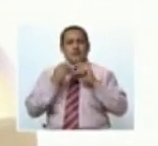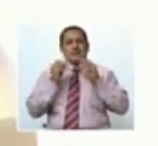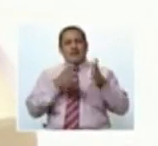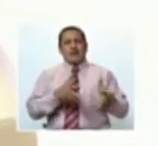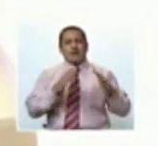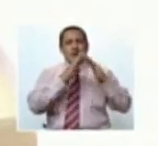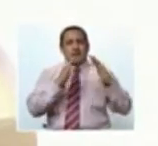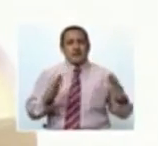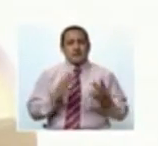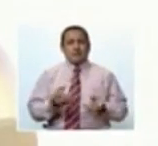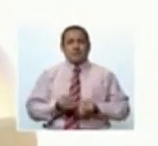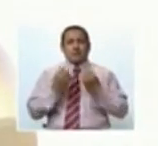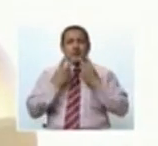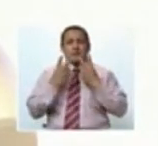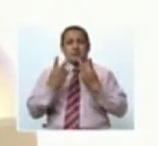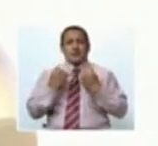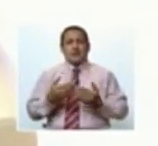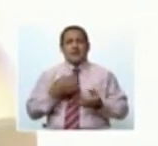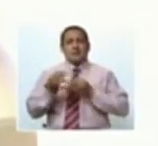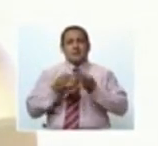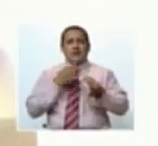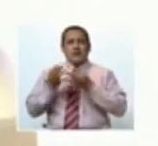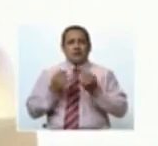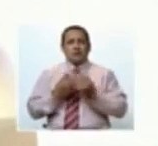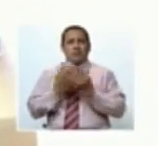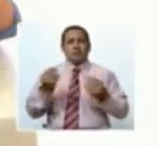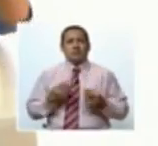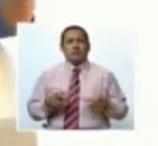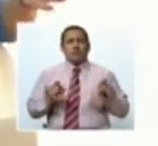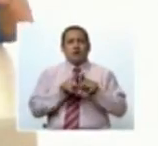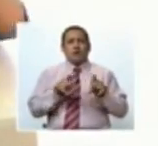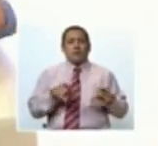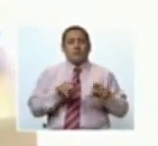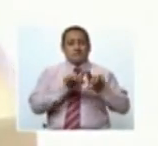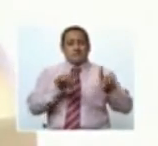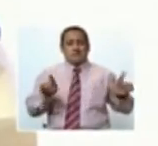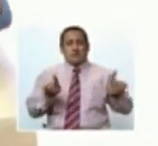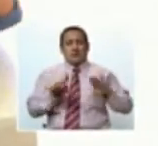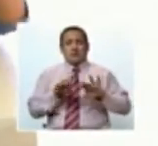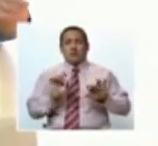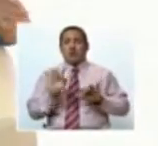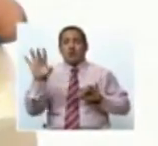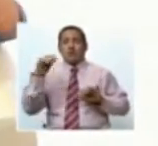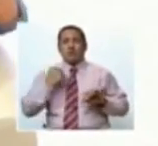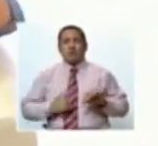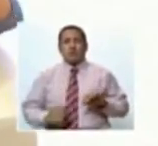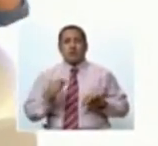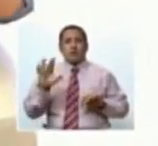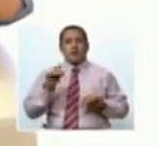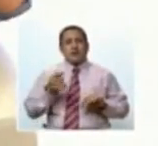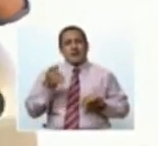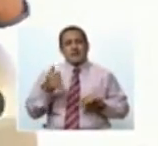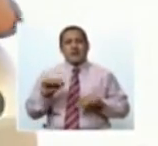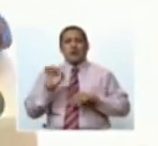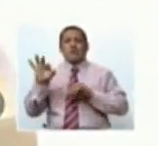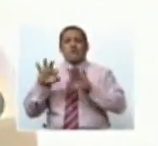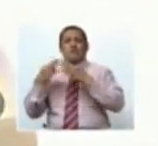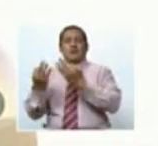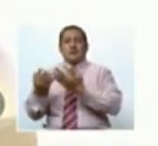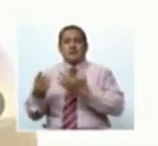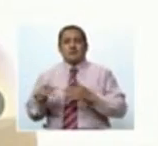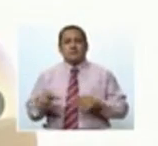Había abandonado el hogar porque había sostenido una relación extramatrimonial, producto del cual había